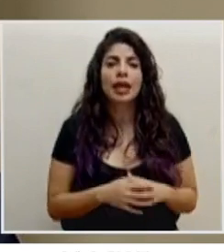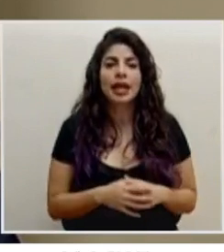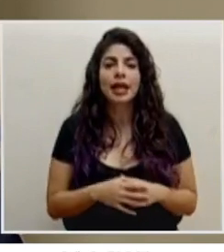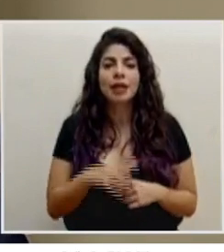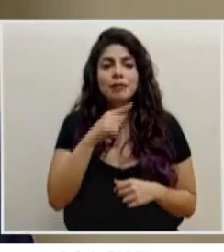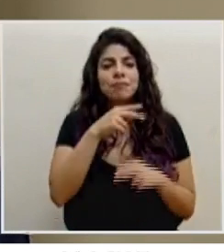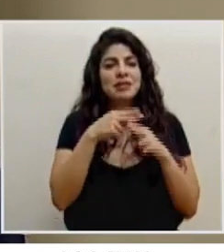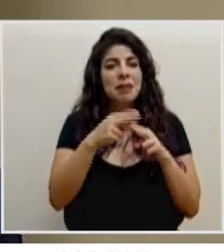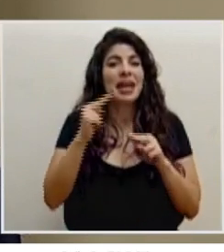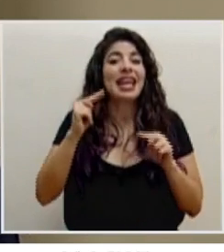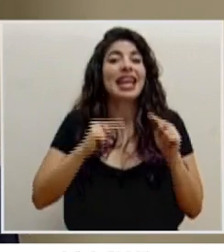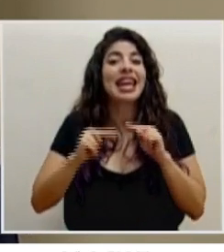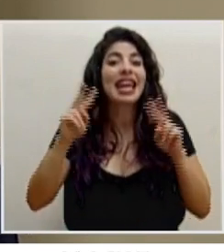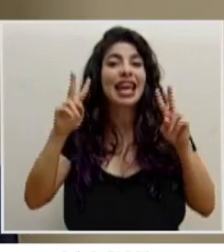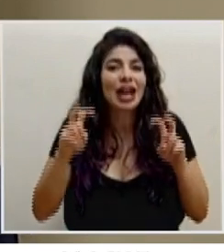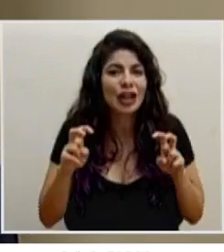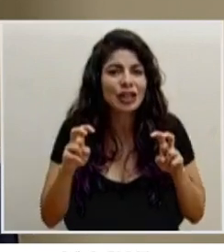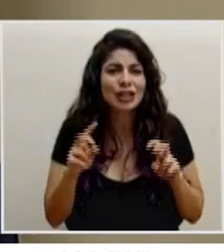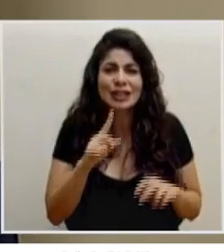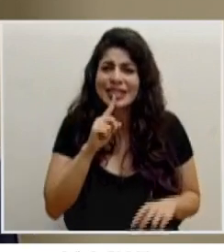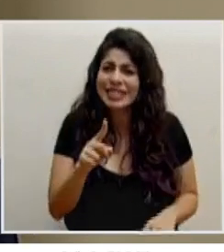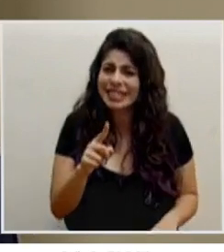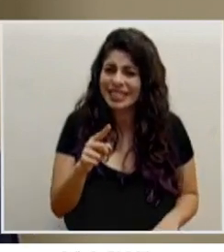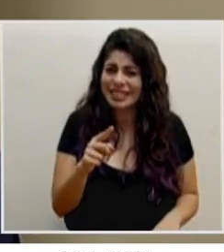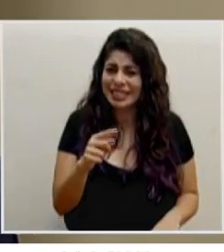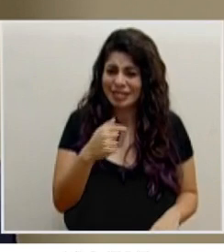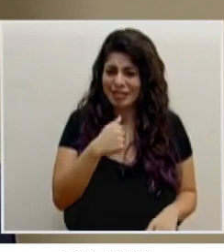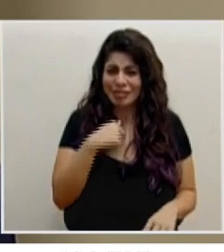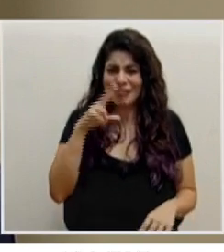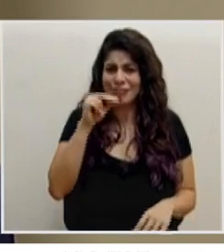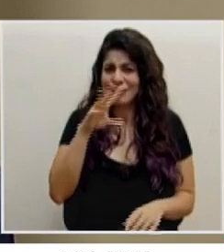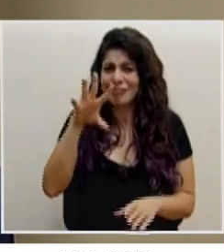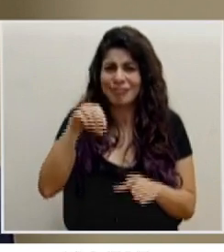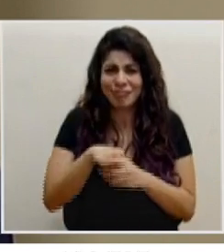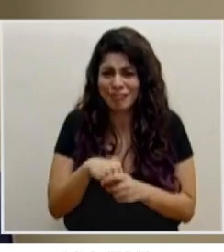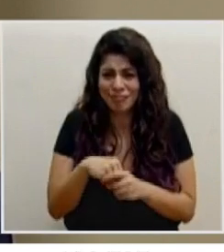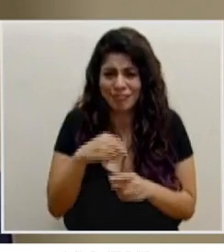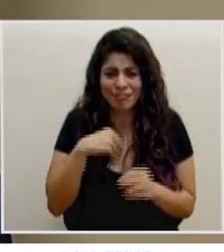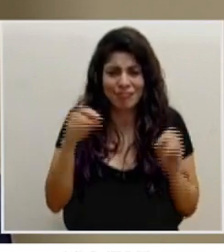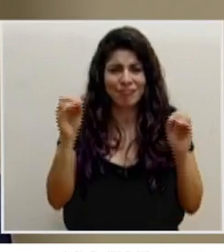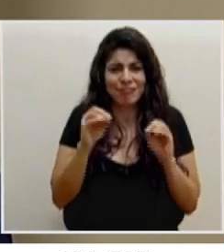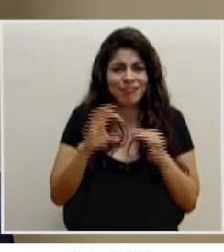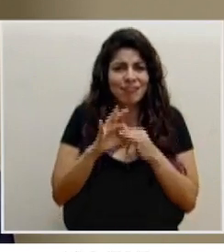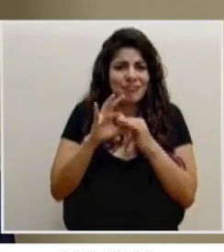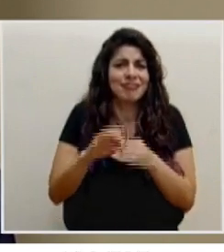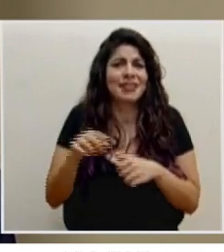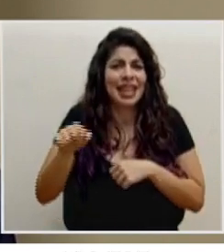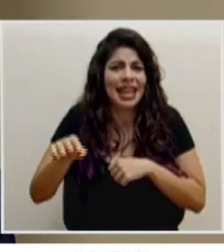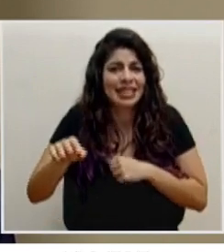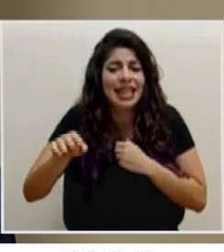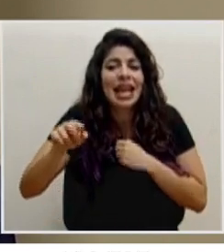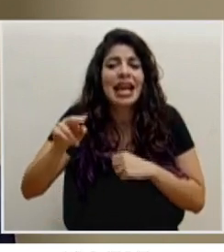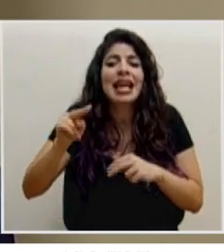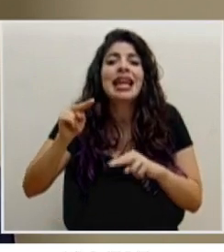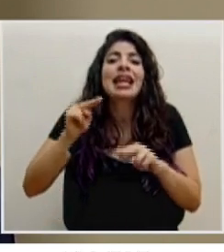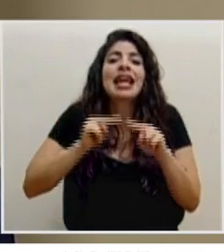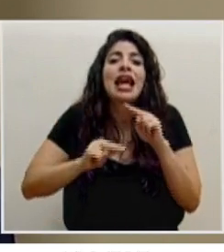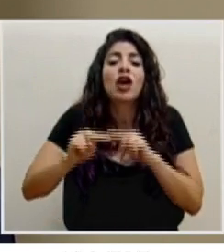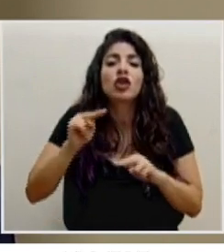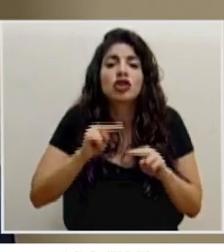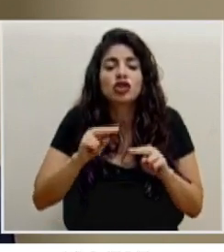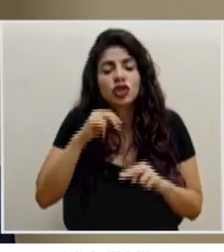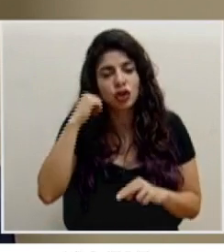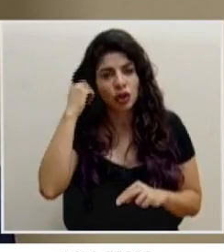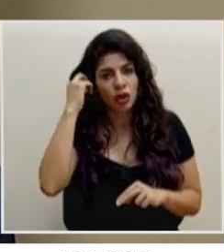que usted llama negocio, en realidad no estoy involucrado directamente, no estoy relacionado directamente con eso. Es un negocio de